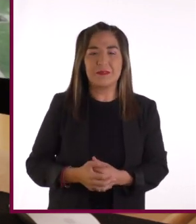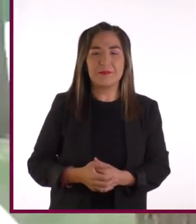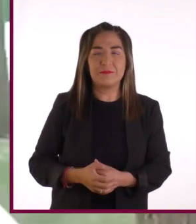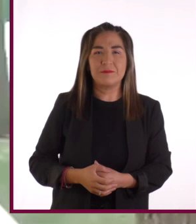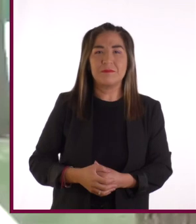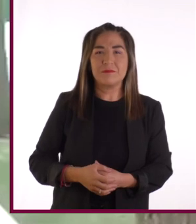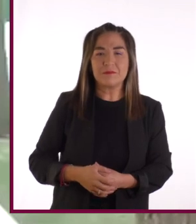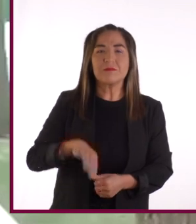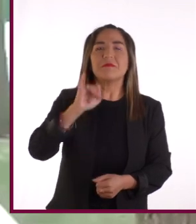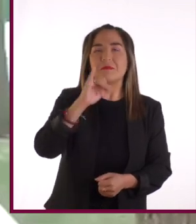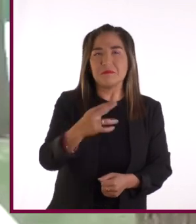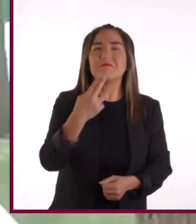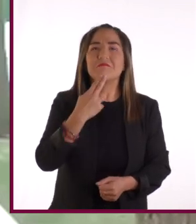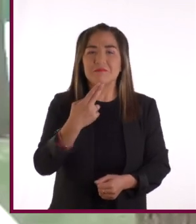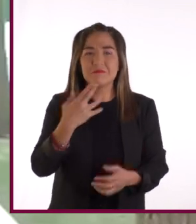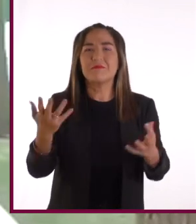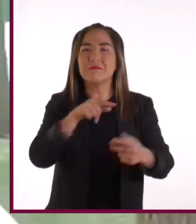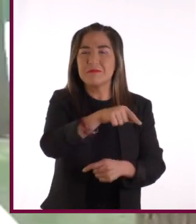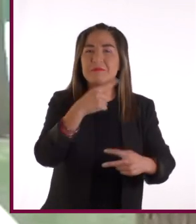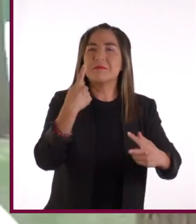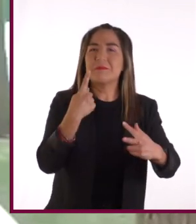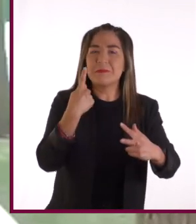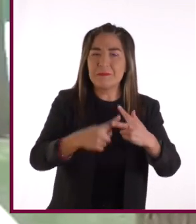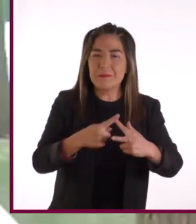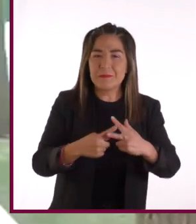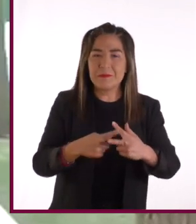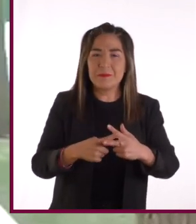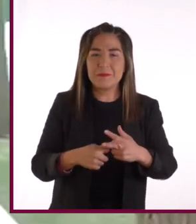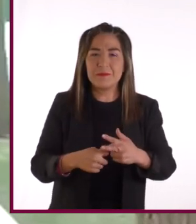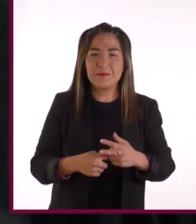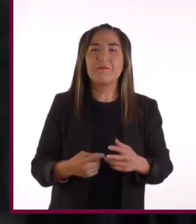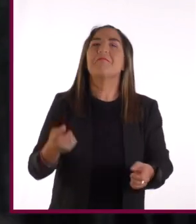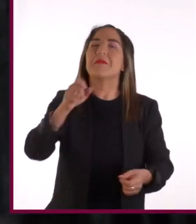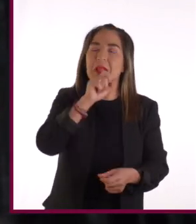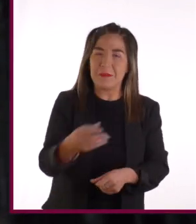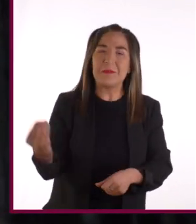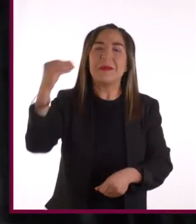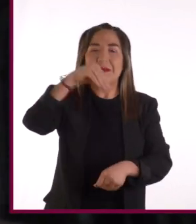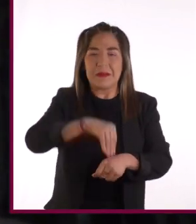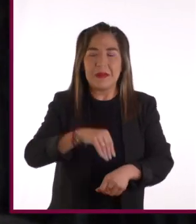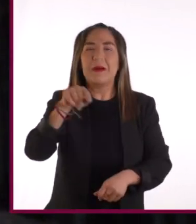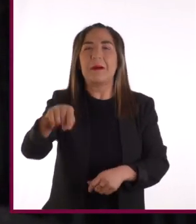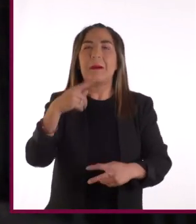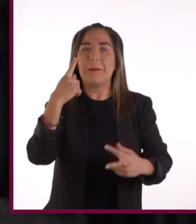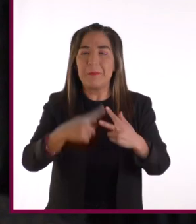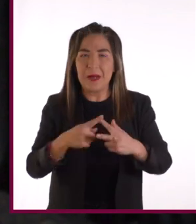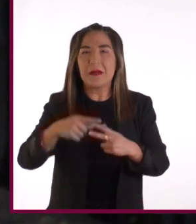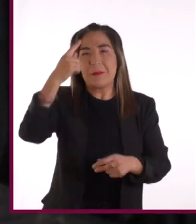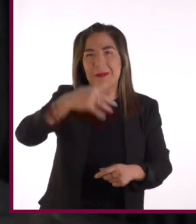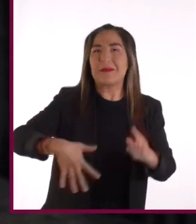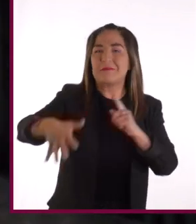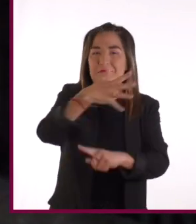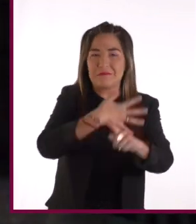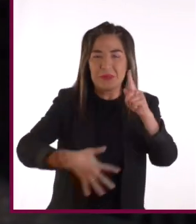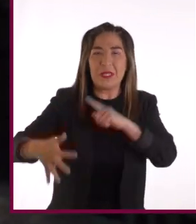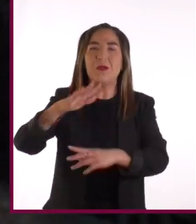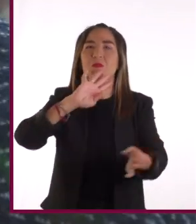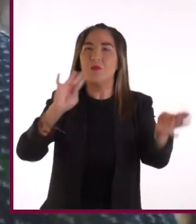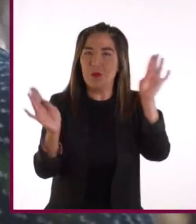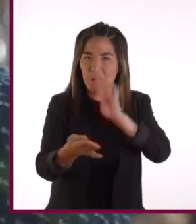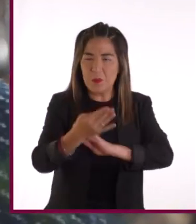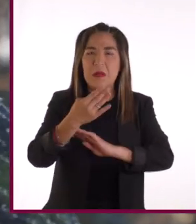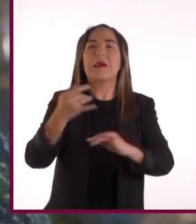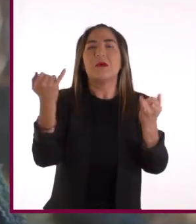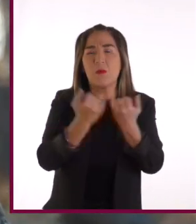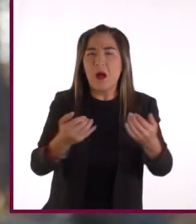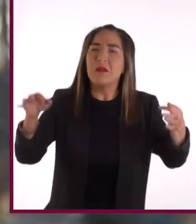consensuada. Sí, hemos utilizado las matemáticas, las hemos aplicado al mundo real